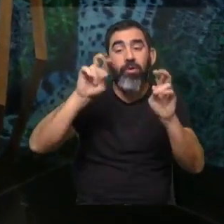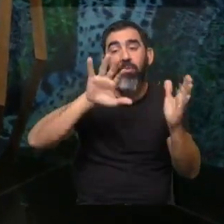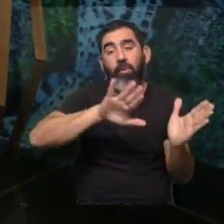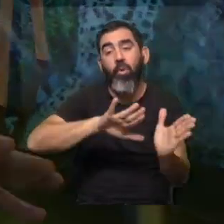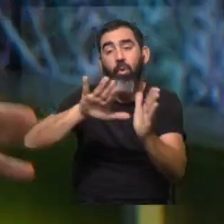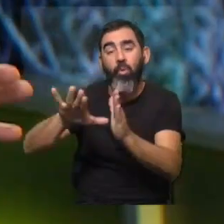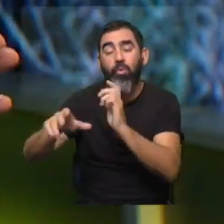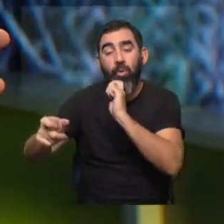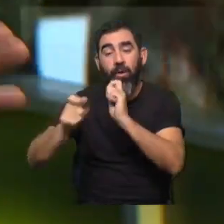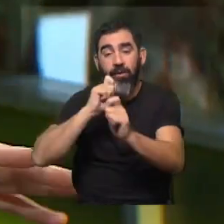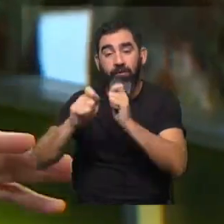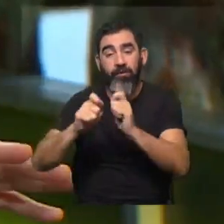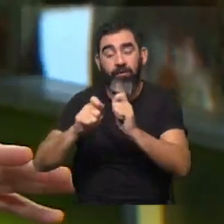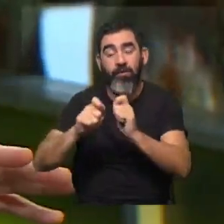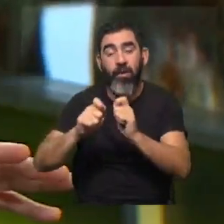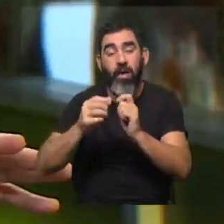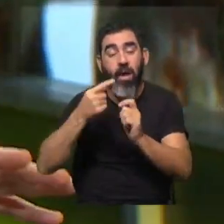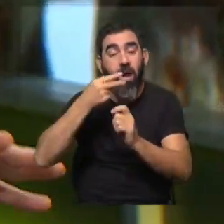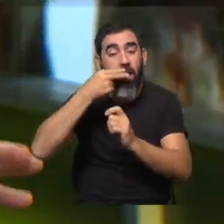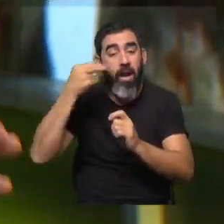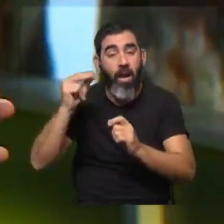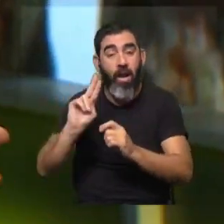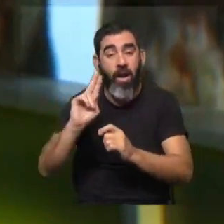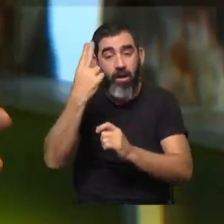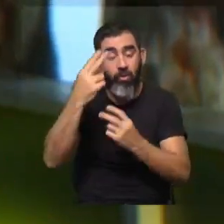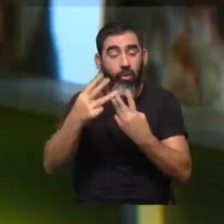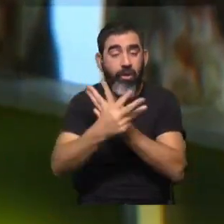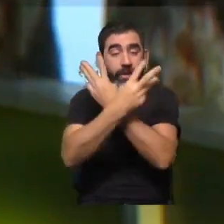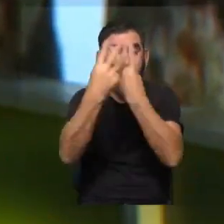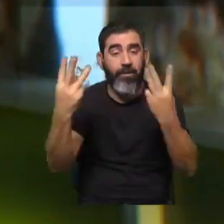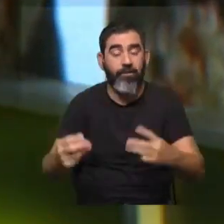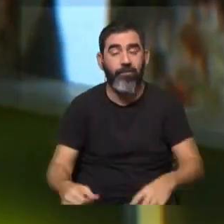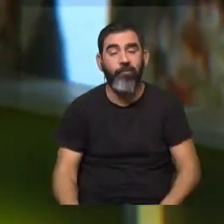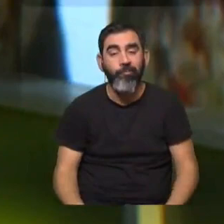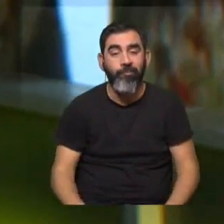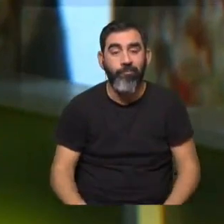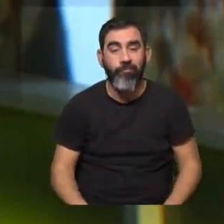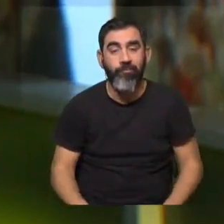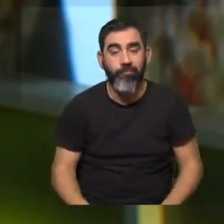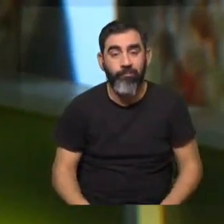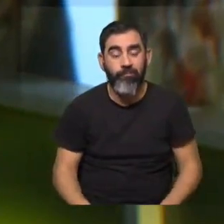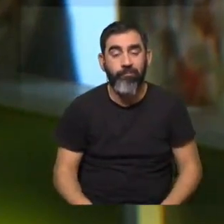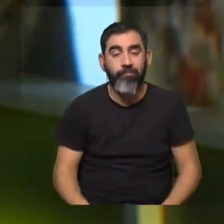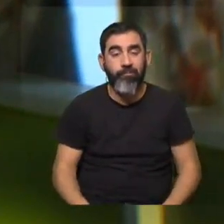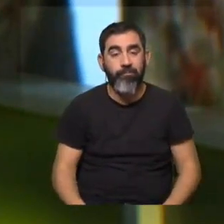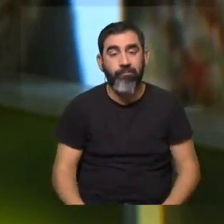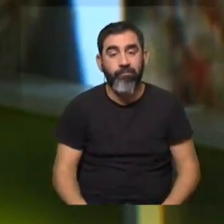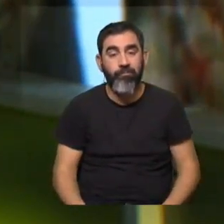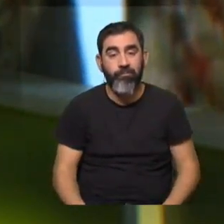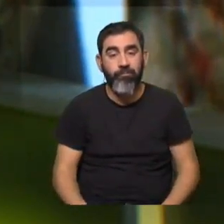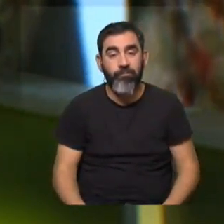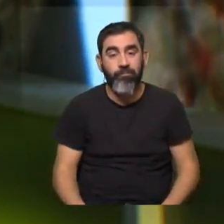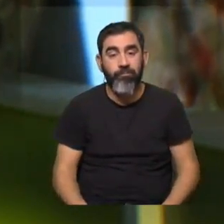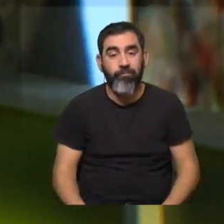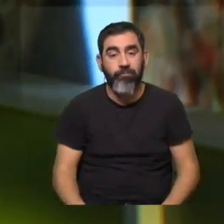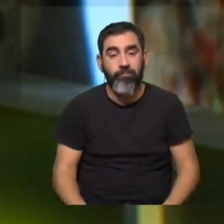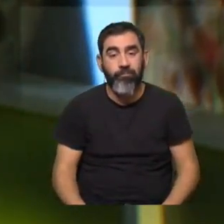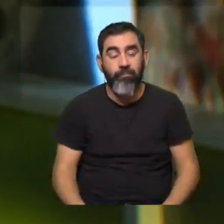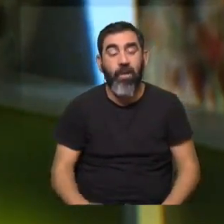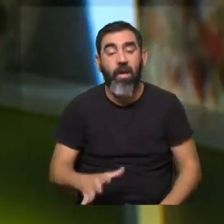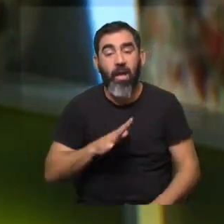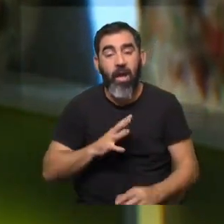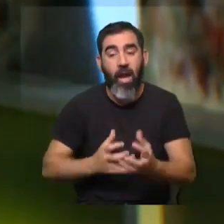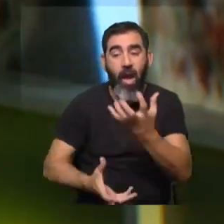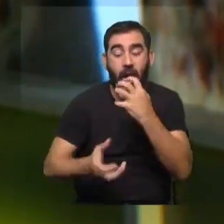de la nota, que son los felinos del Uruguay, porque siempre tenemos este tema, ¿no? Por un lado tenemos casi todas especies